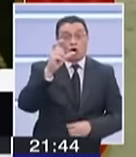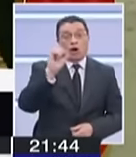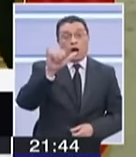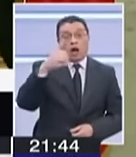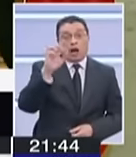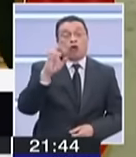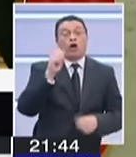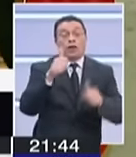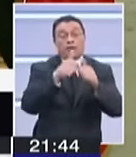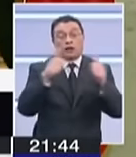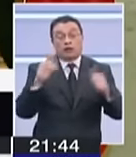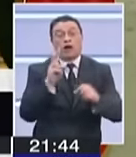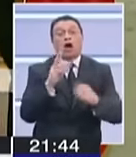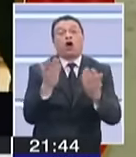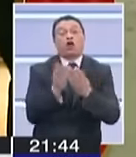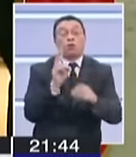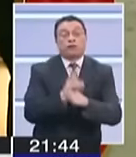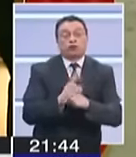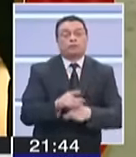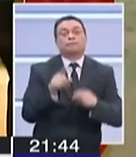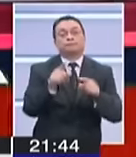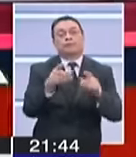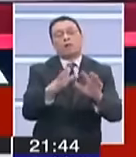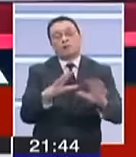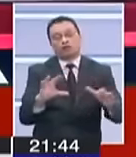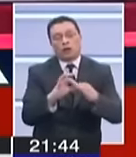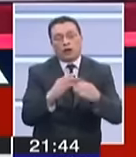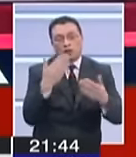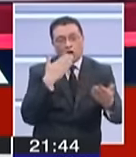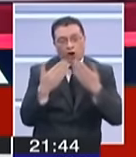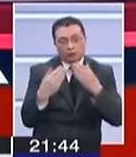del Colegio de Profesores. Senador Ignacio Walker, gracias por haber conversado hoy